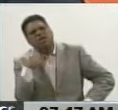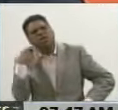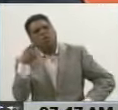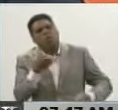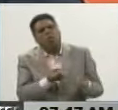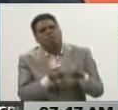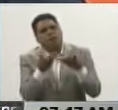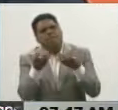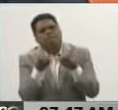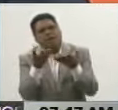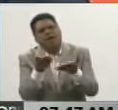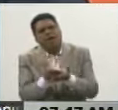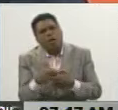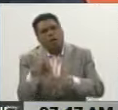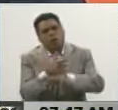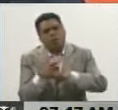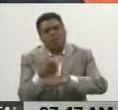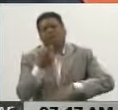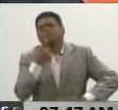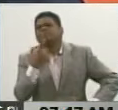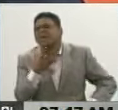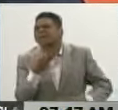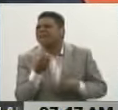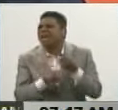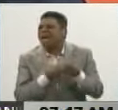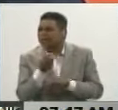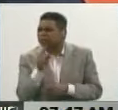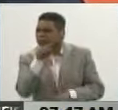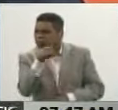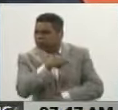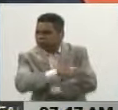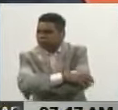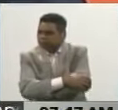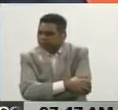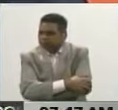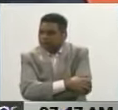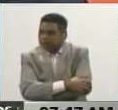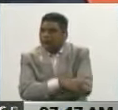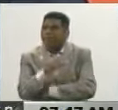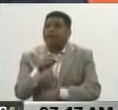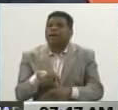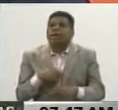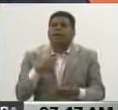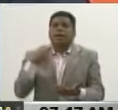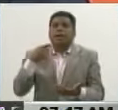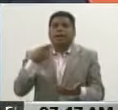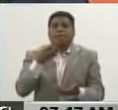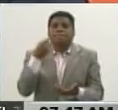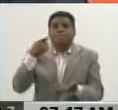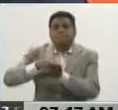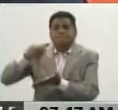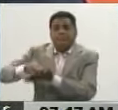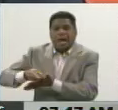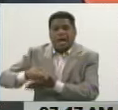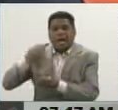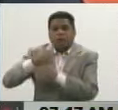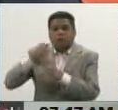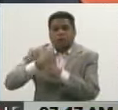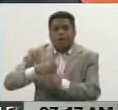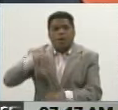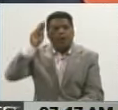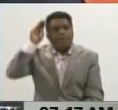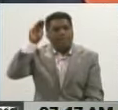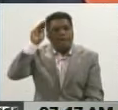enviado, como se le ha enviado a todas las gobernaciones, para ponerte al día con los trabajadores de la educación?